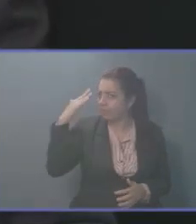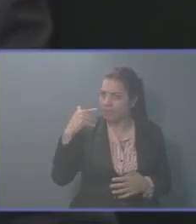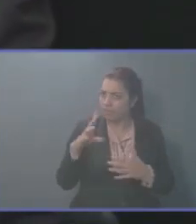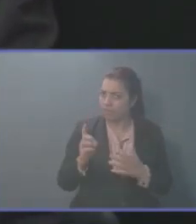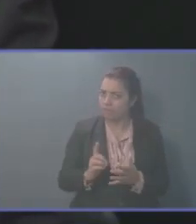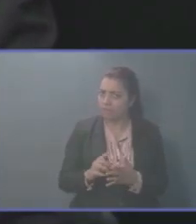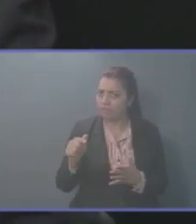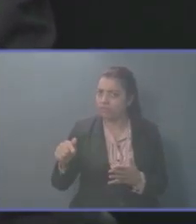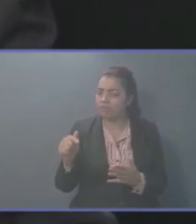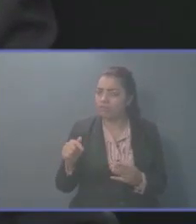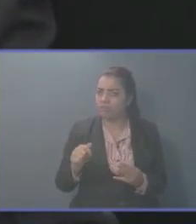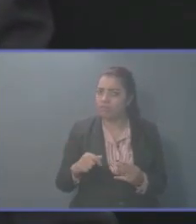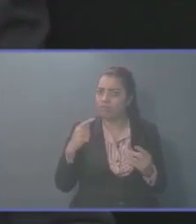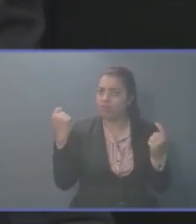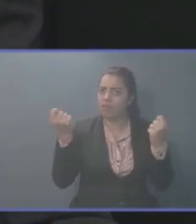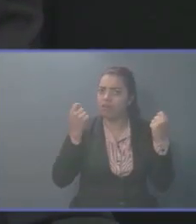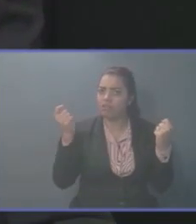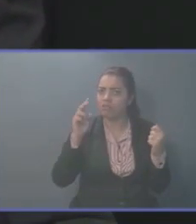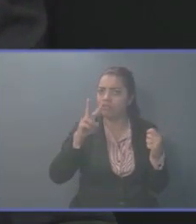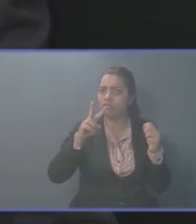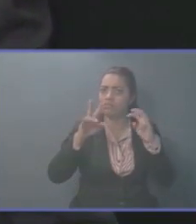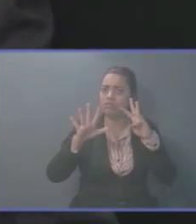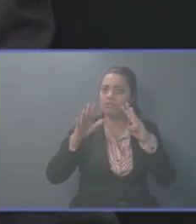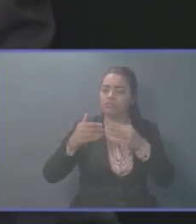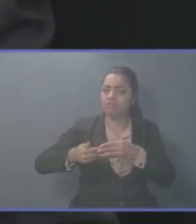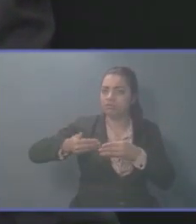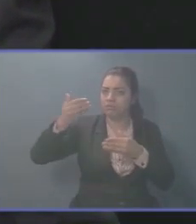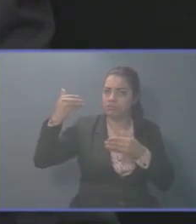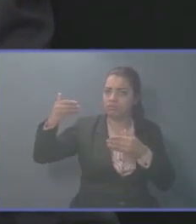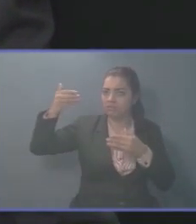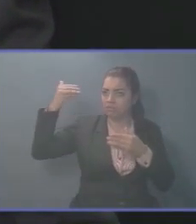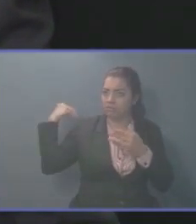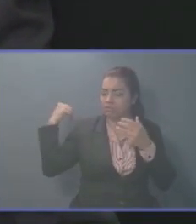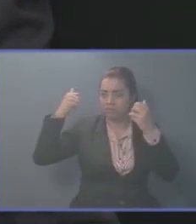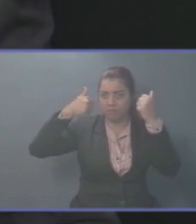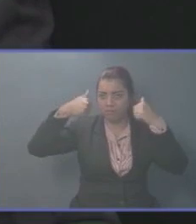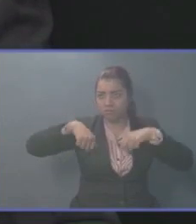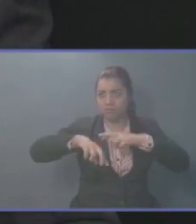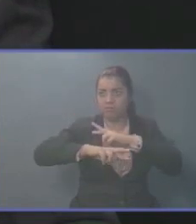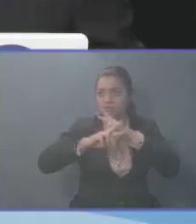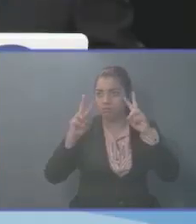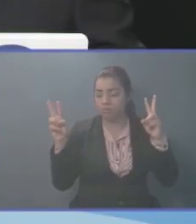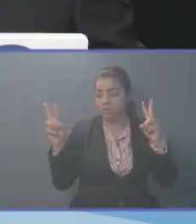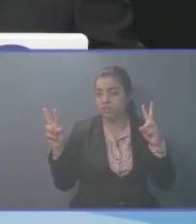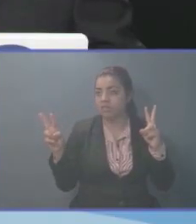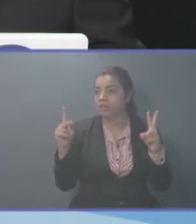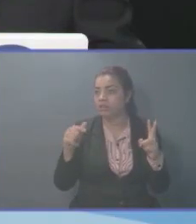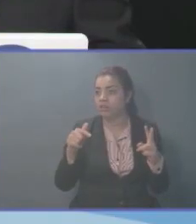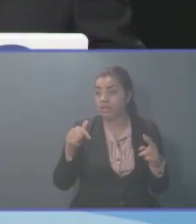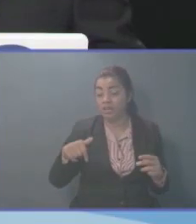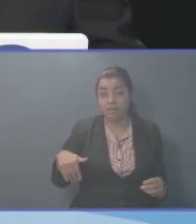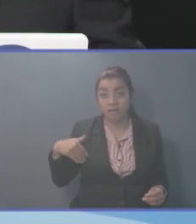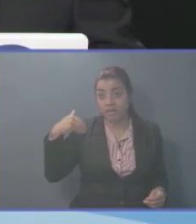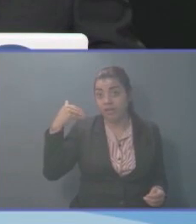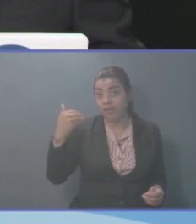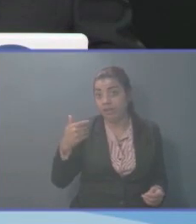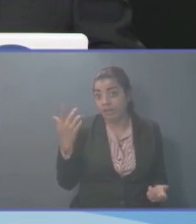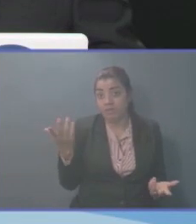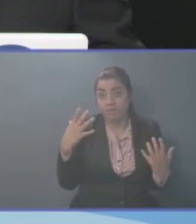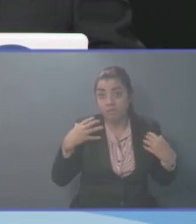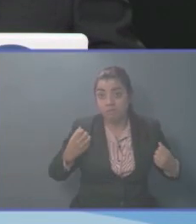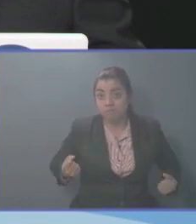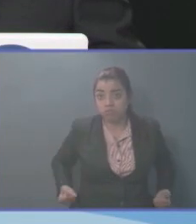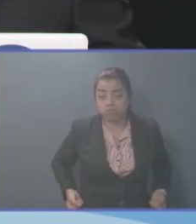año se conmemoraron 28 años de la firma de los acuerdos de paz, y fue el año donde el gobierno no